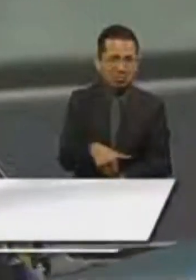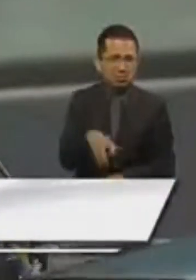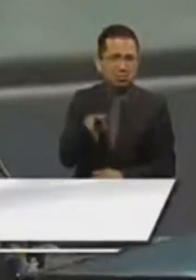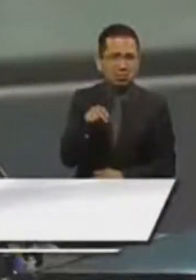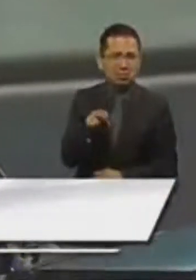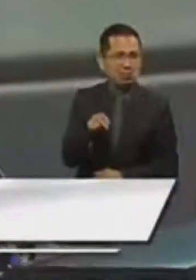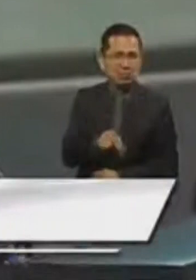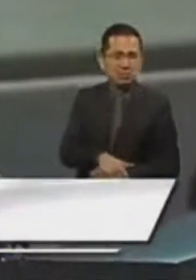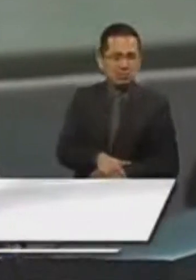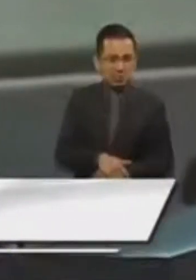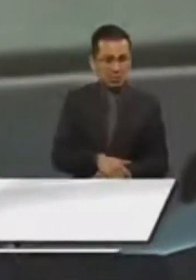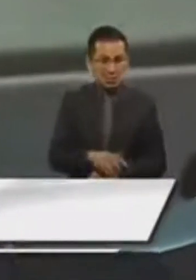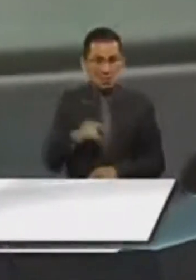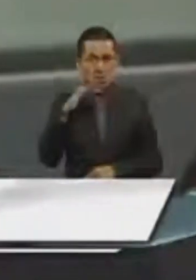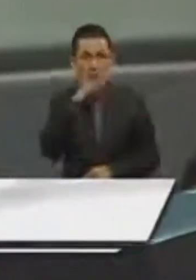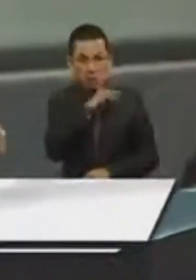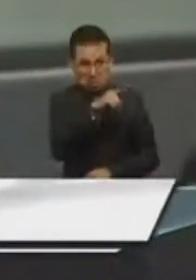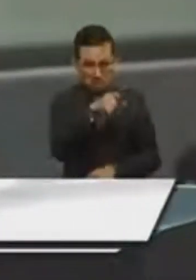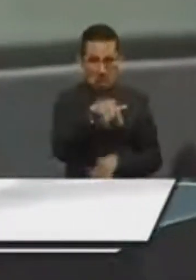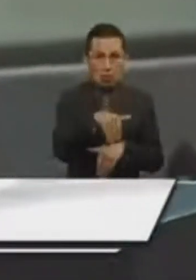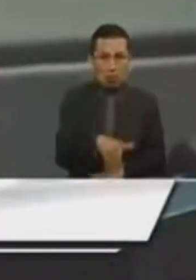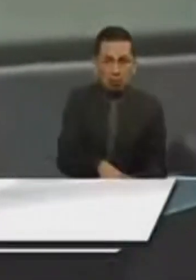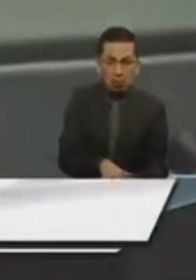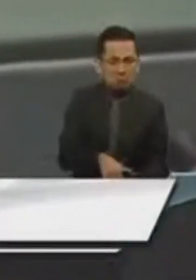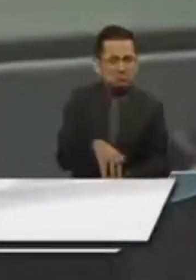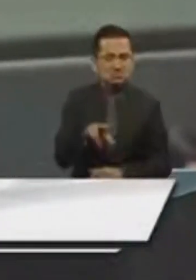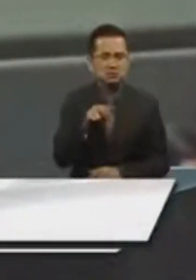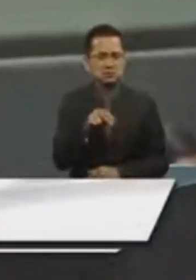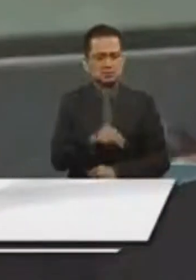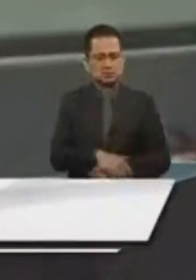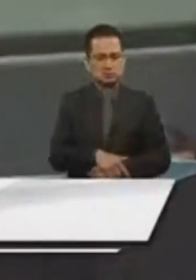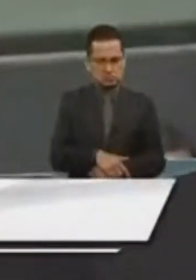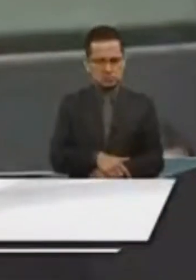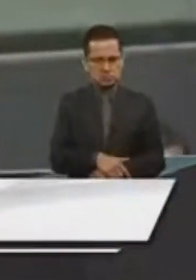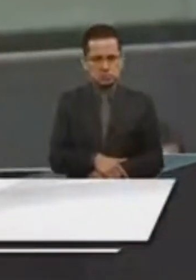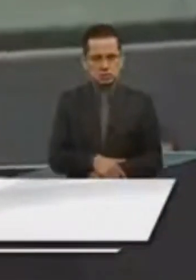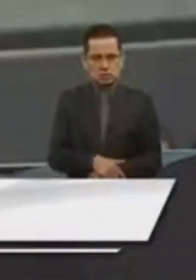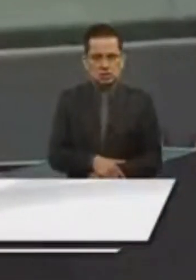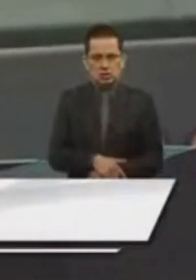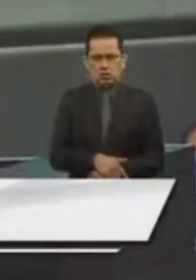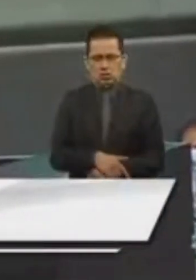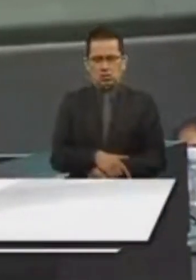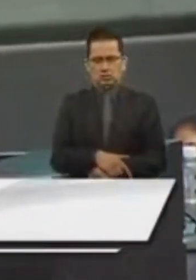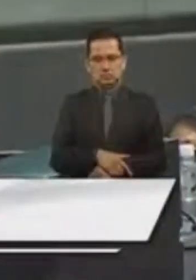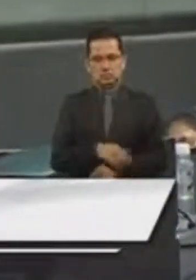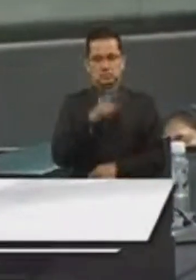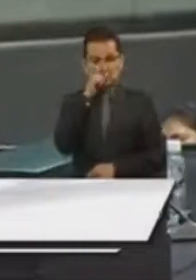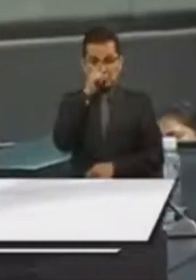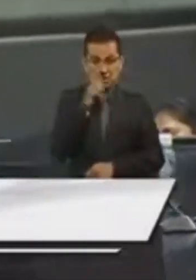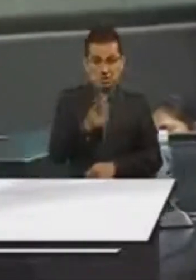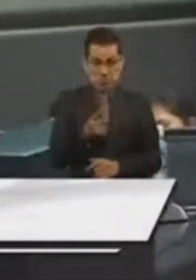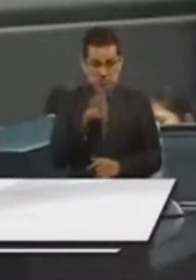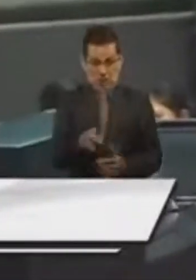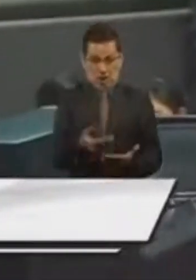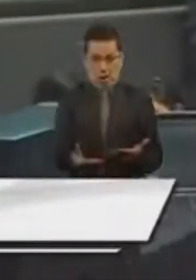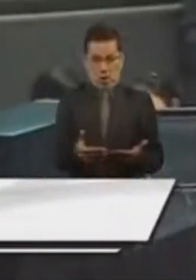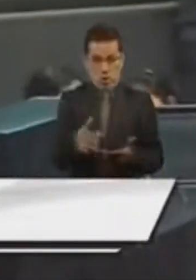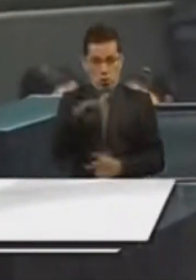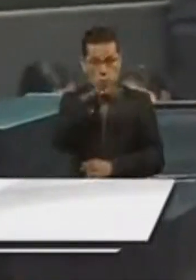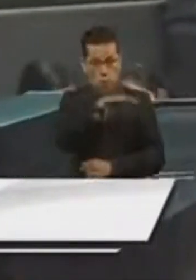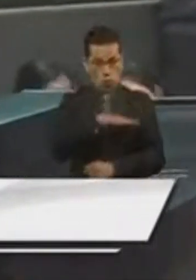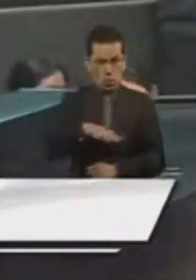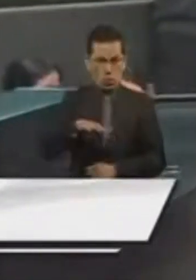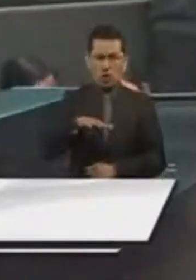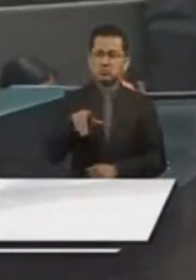Tengan claridad en lo que hay. Deben de aceptar que se equivocaron